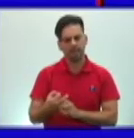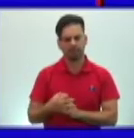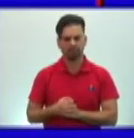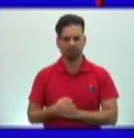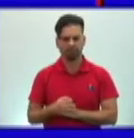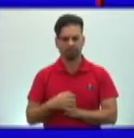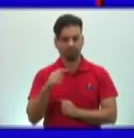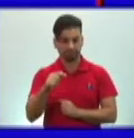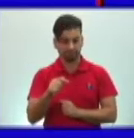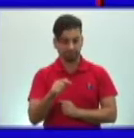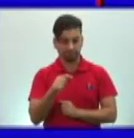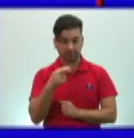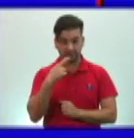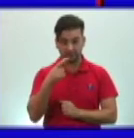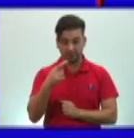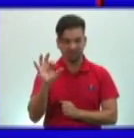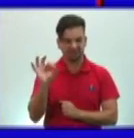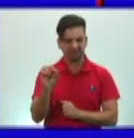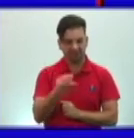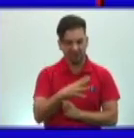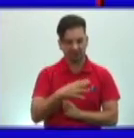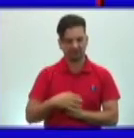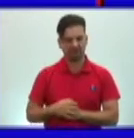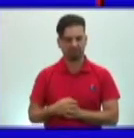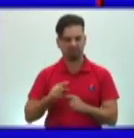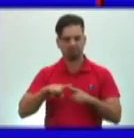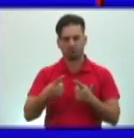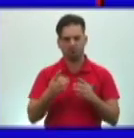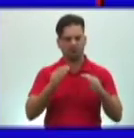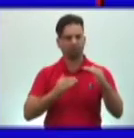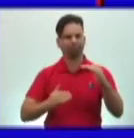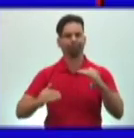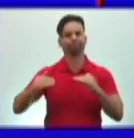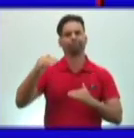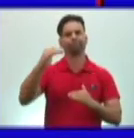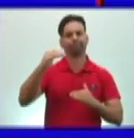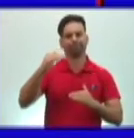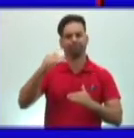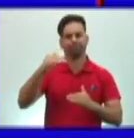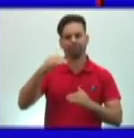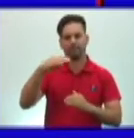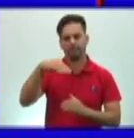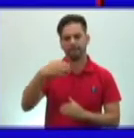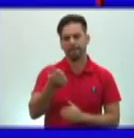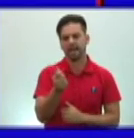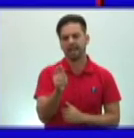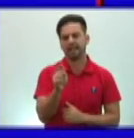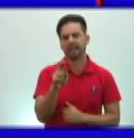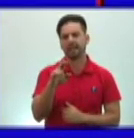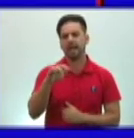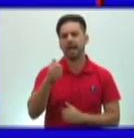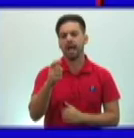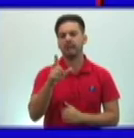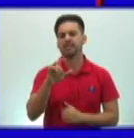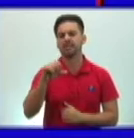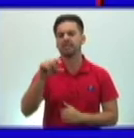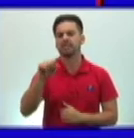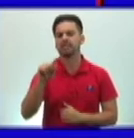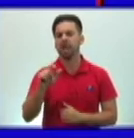falso, porque sobredimensiona la condición centrada en los bienes